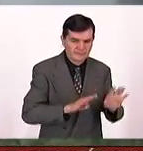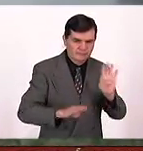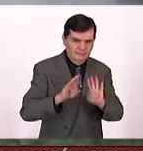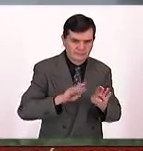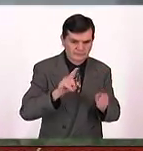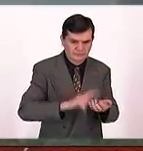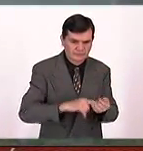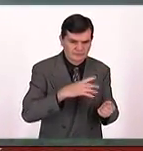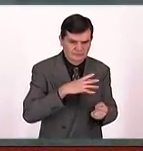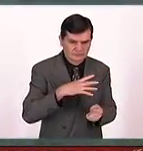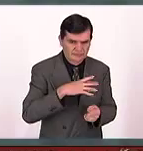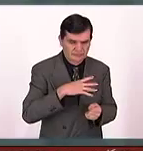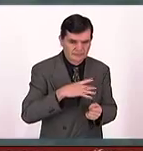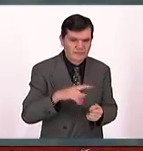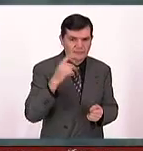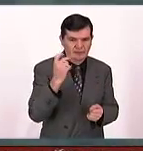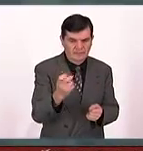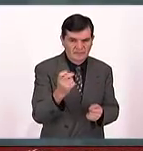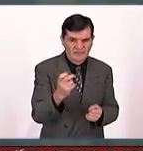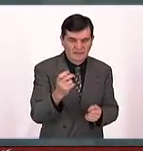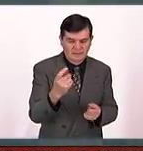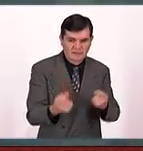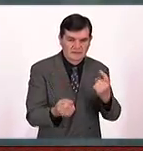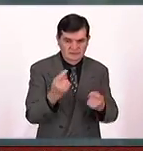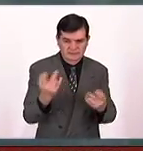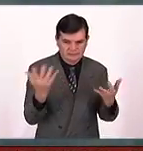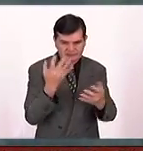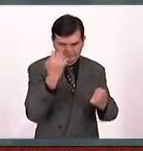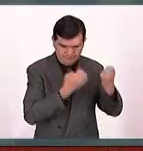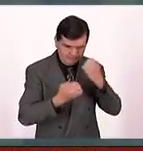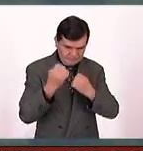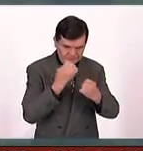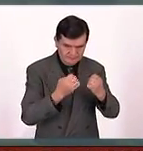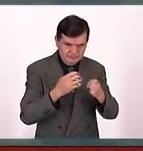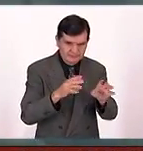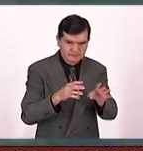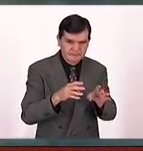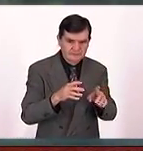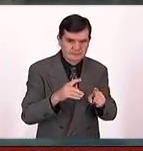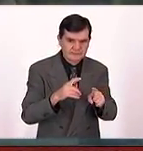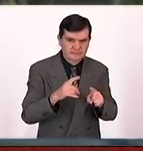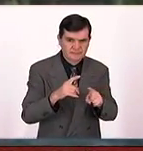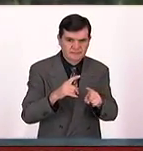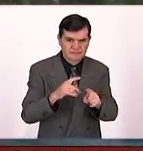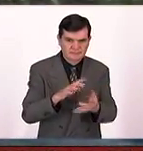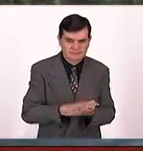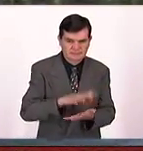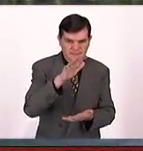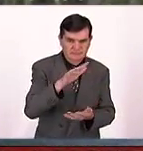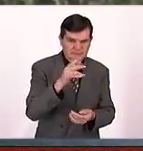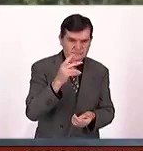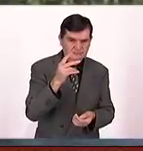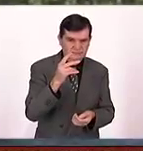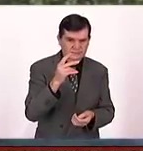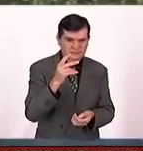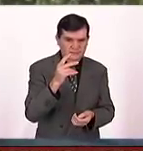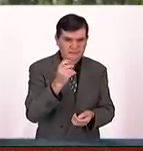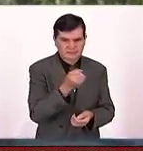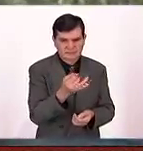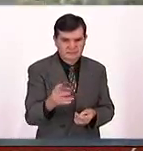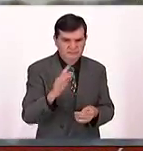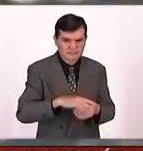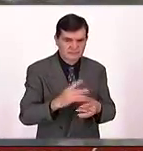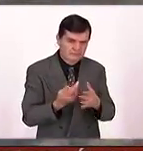que albergamos, ¿no? De hecho, si uno hace un análisis en la mayoría de los